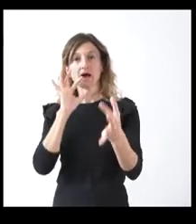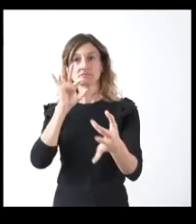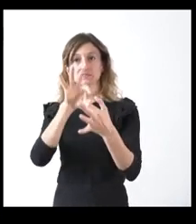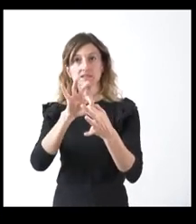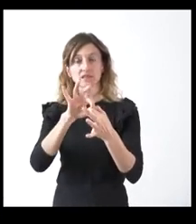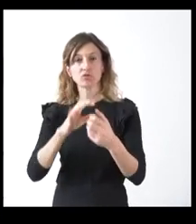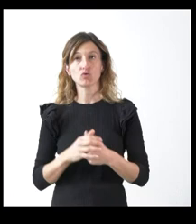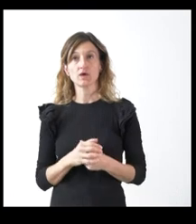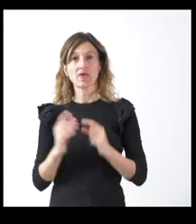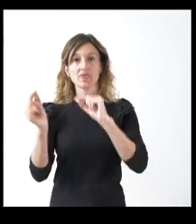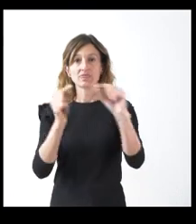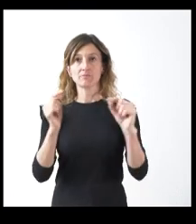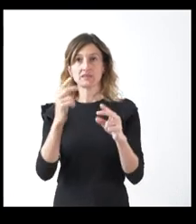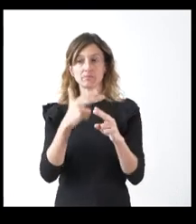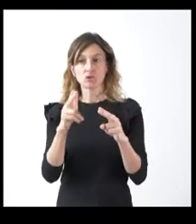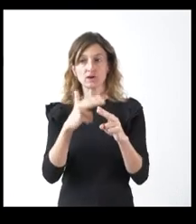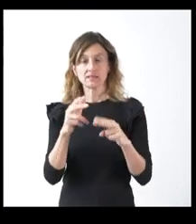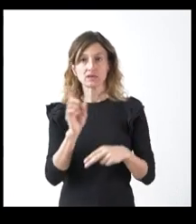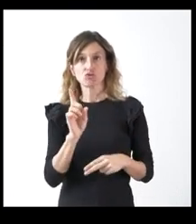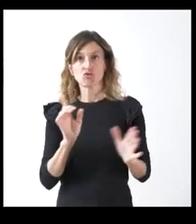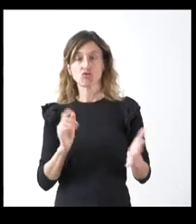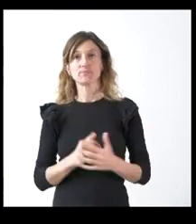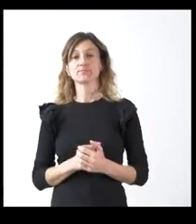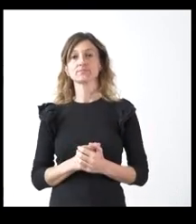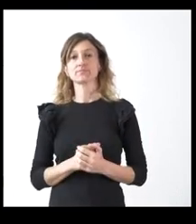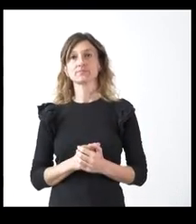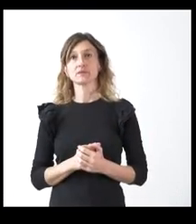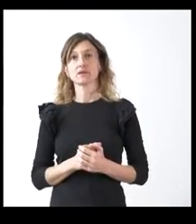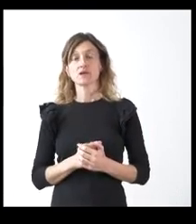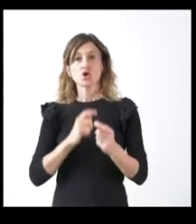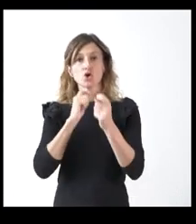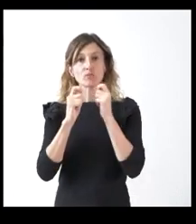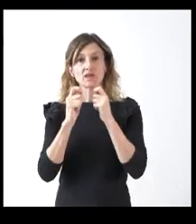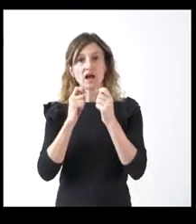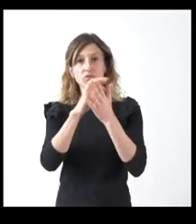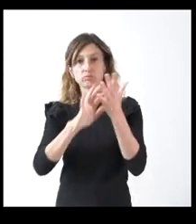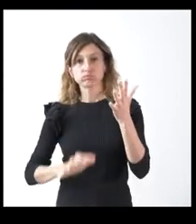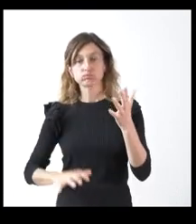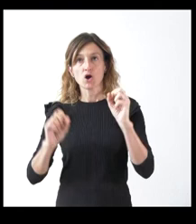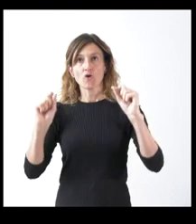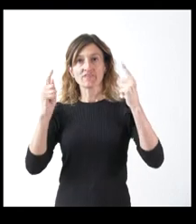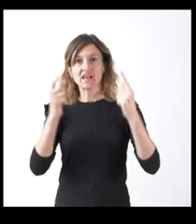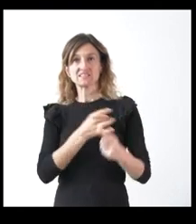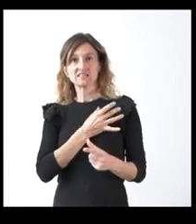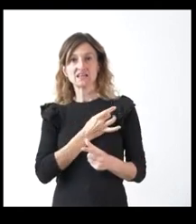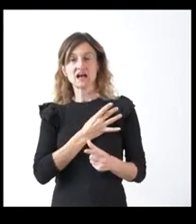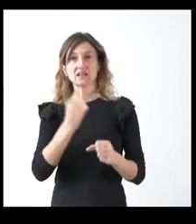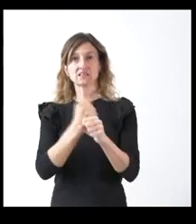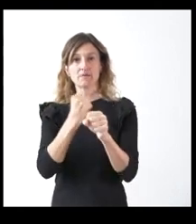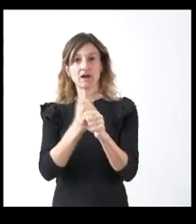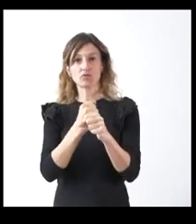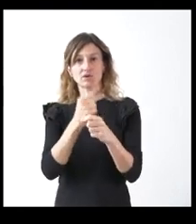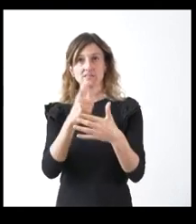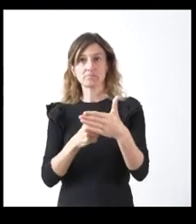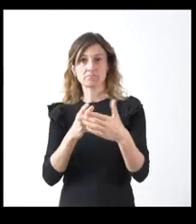el debate político sino que había sido de un comunicado oficial un comunicado sindical de los trabajadores de ese medio